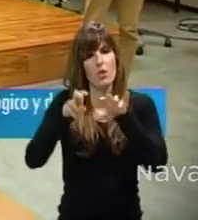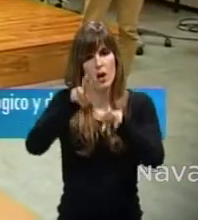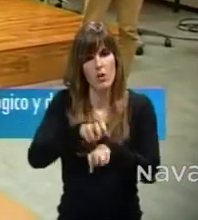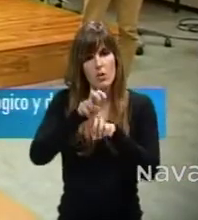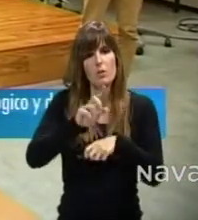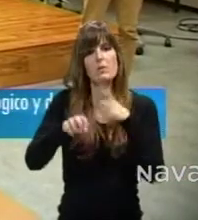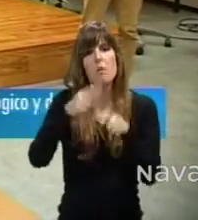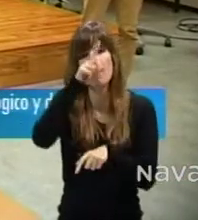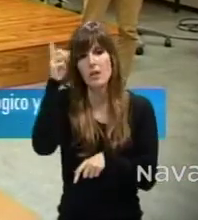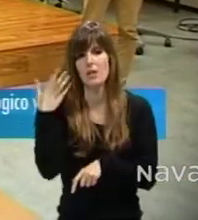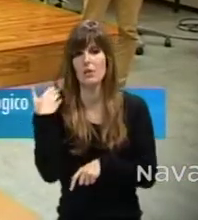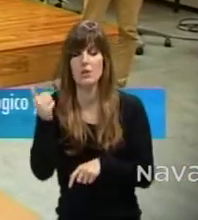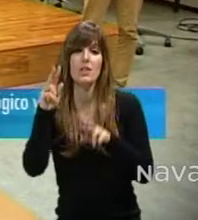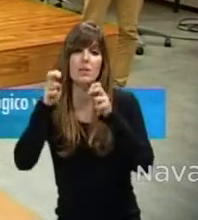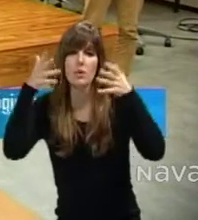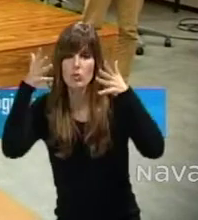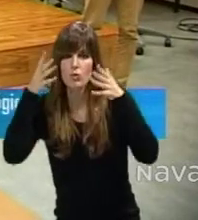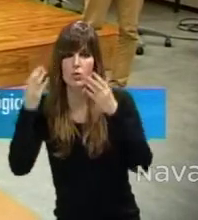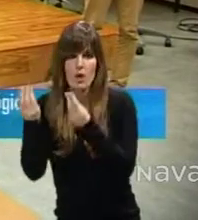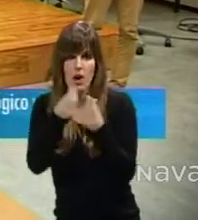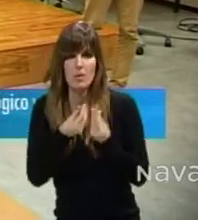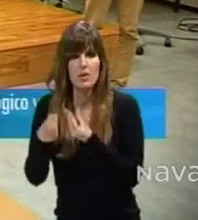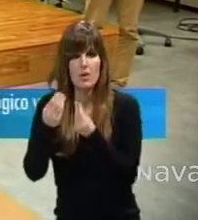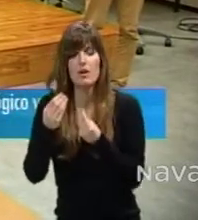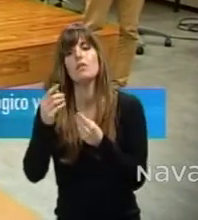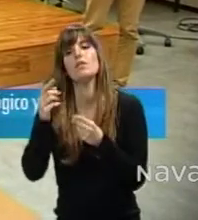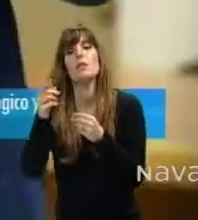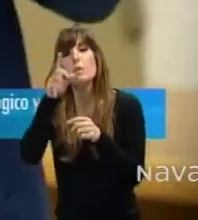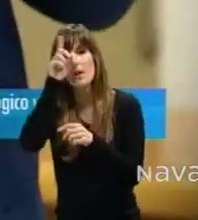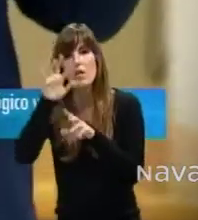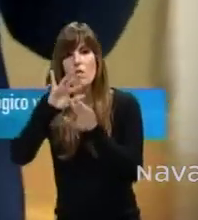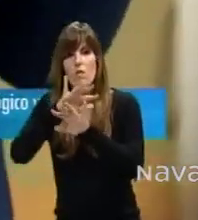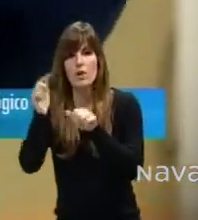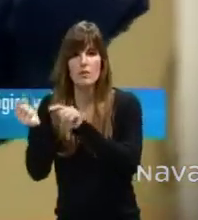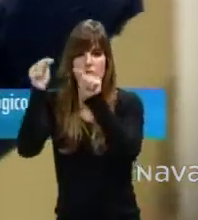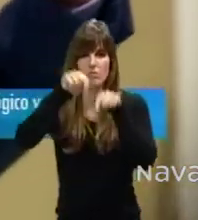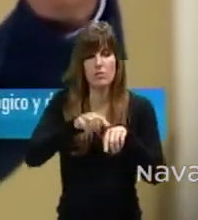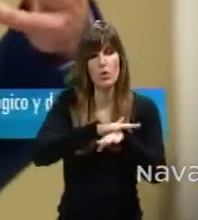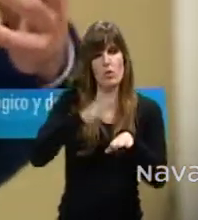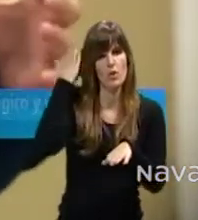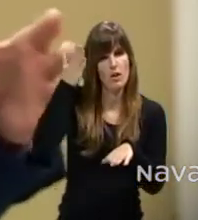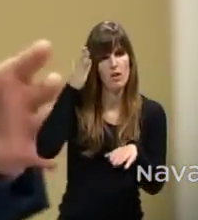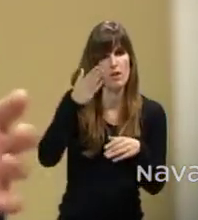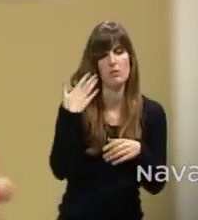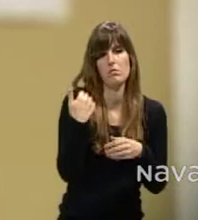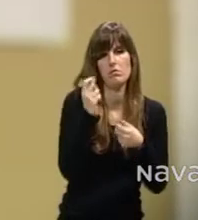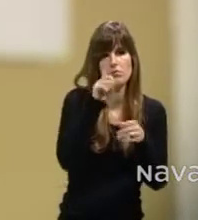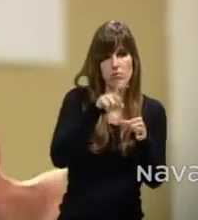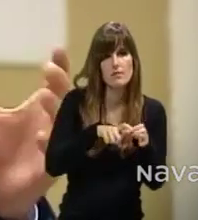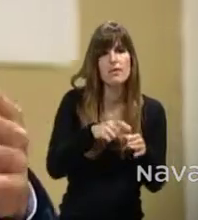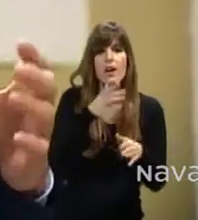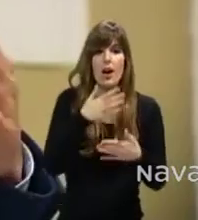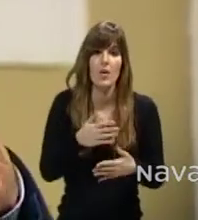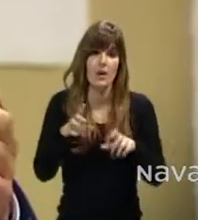consultor ambiental. Después de esa etapa vine a trabajar al gobierno foral y en esta última etapa pues estamos con